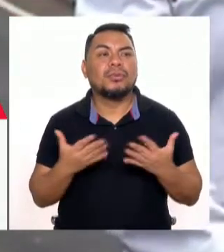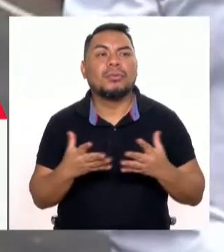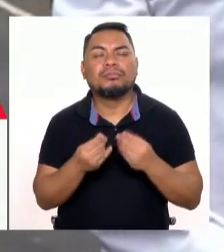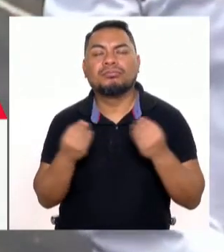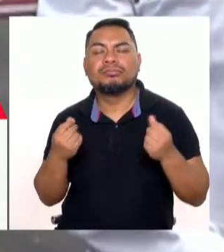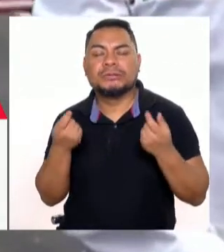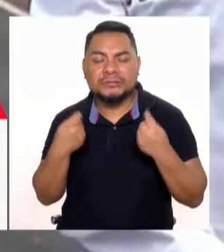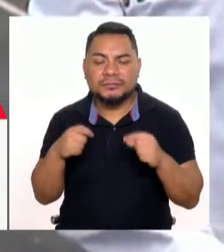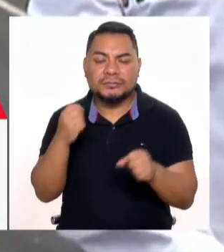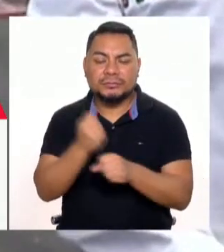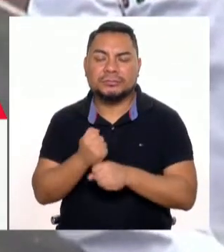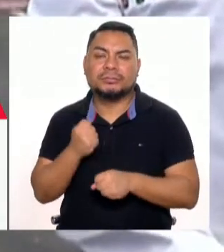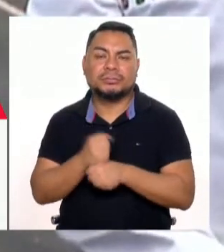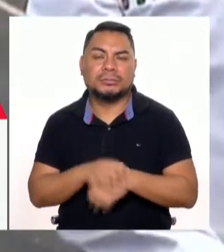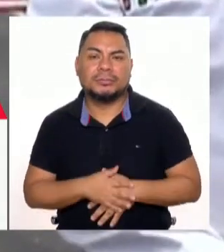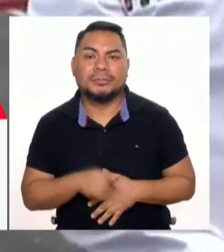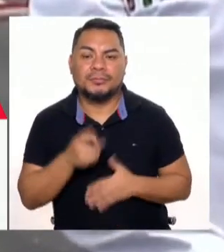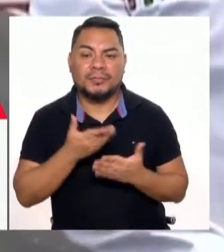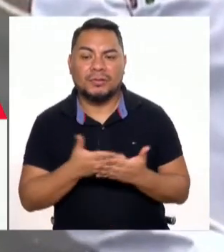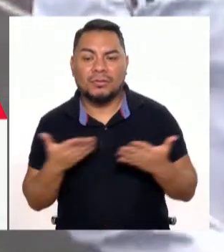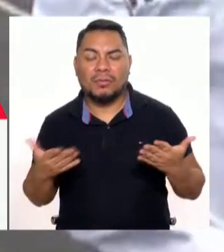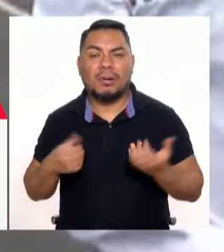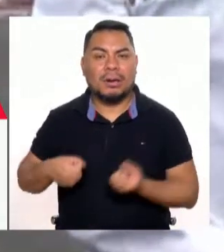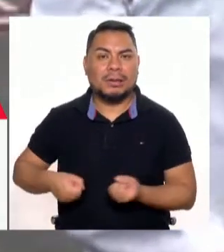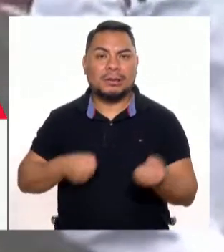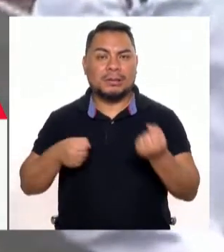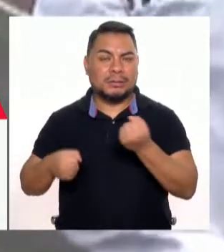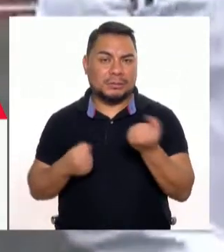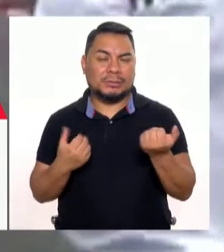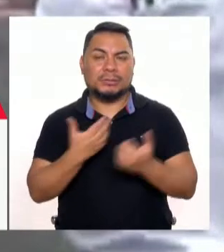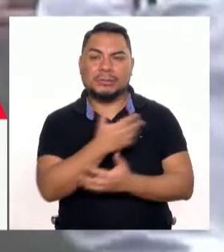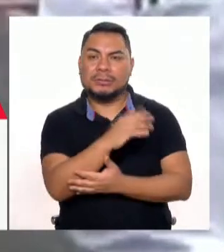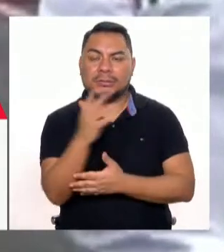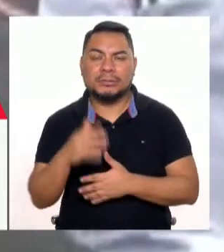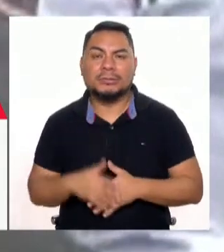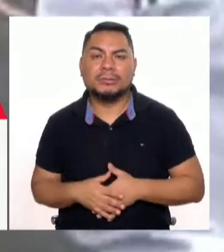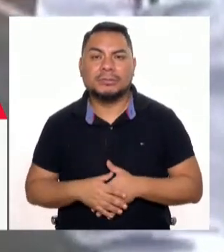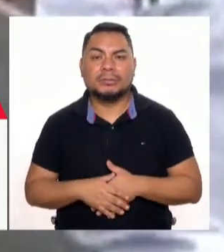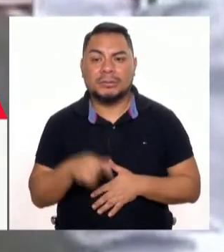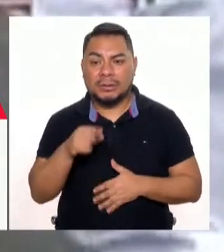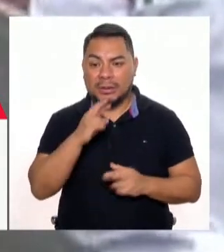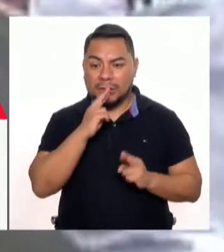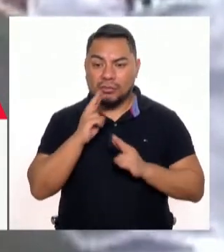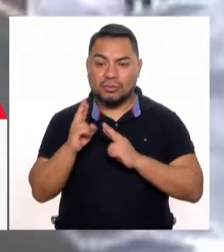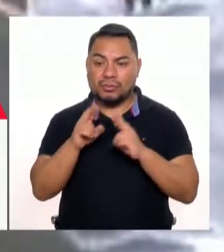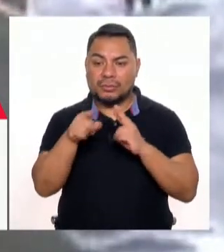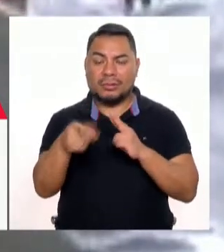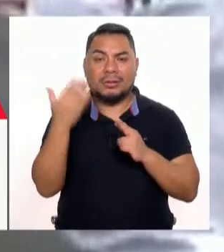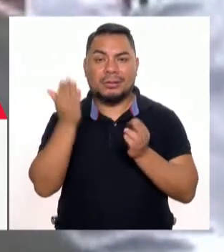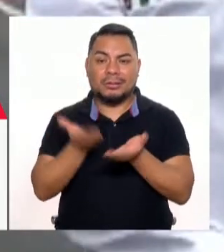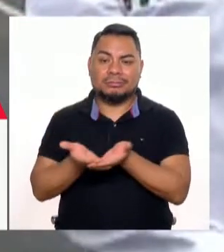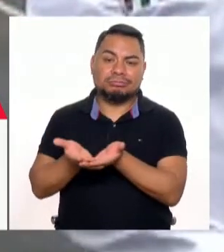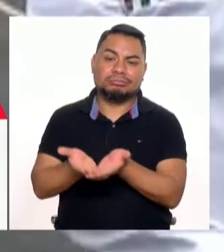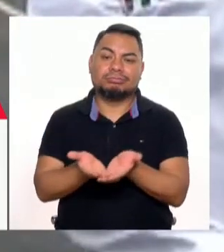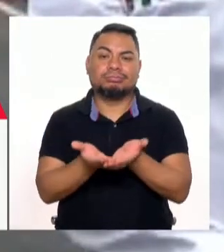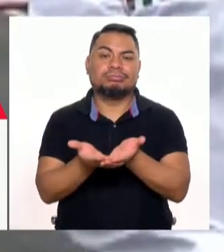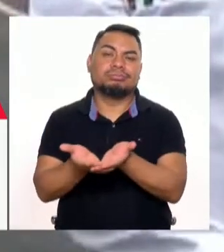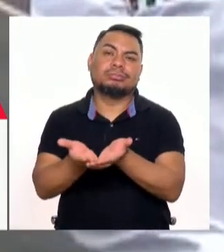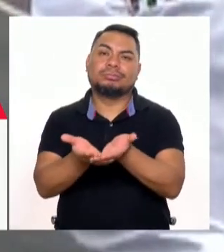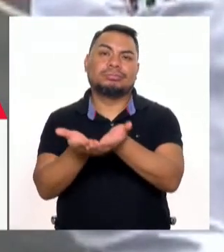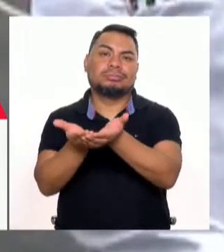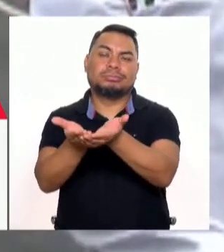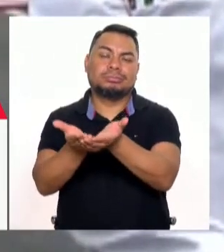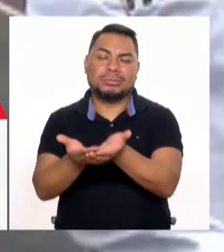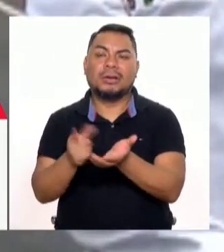tanto esfuerzo los productos agrícolas cruzar el río tomar a 15 minutos de ida y